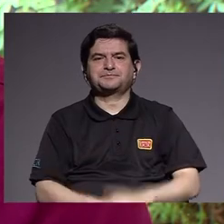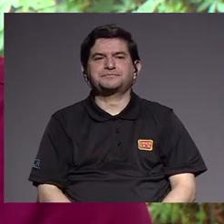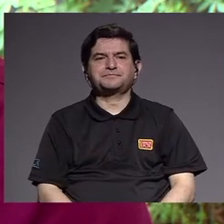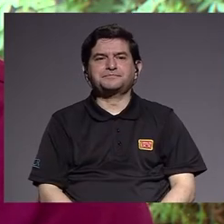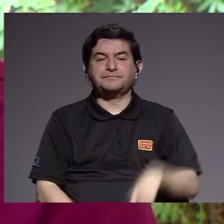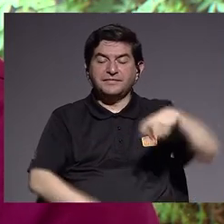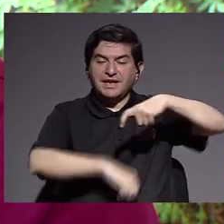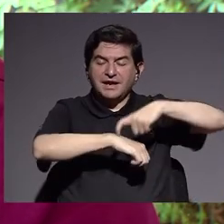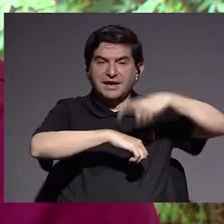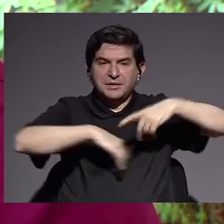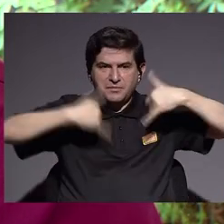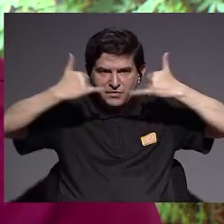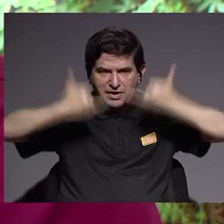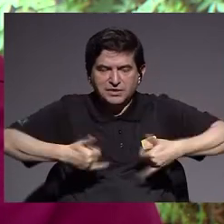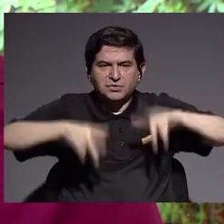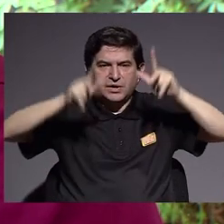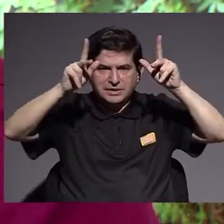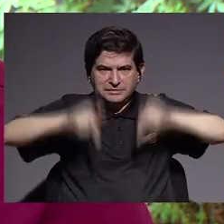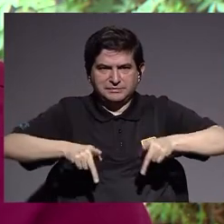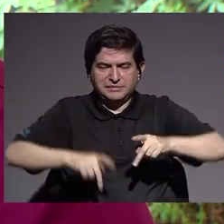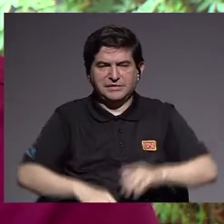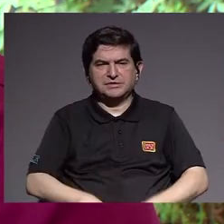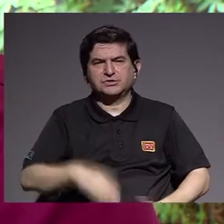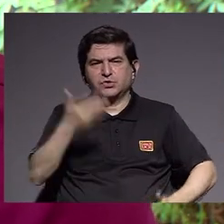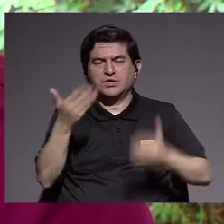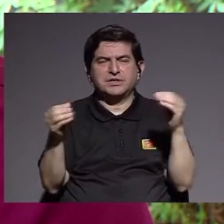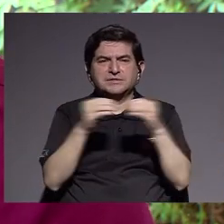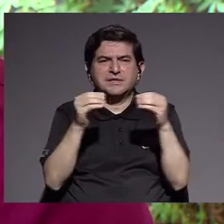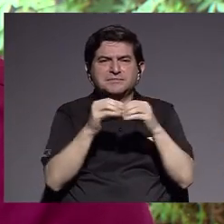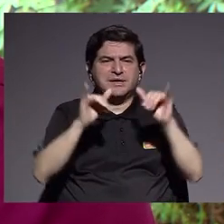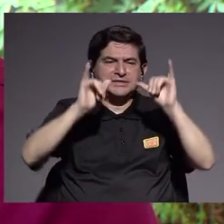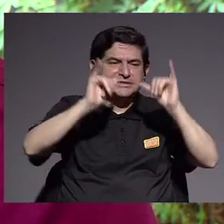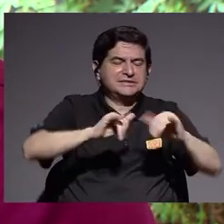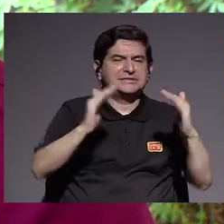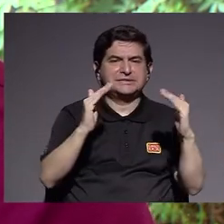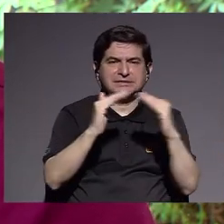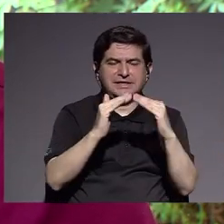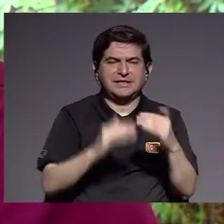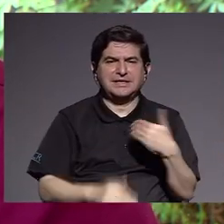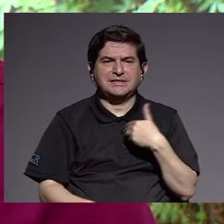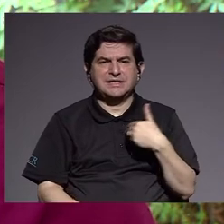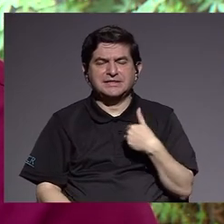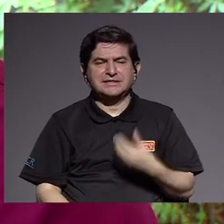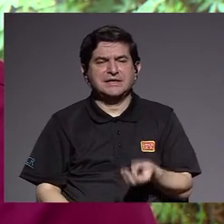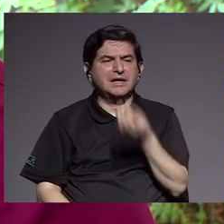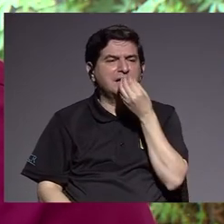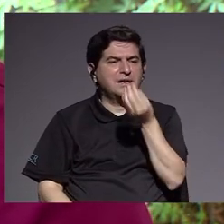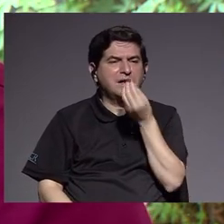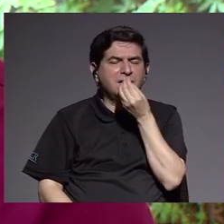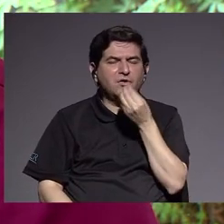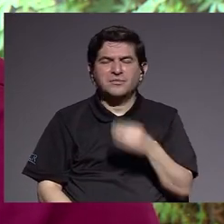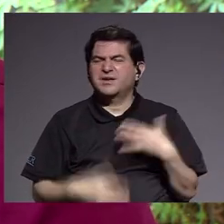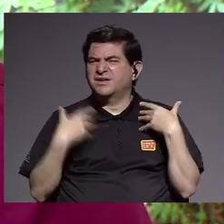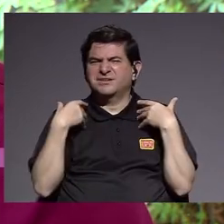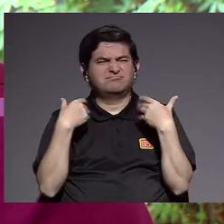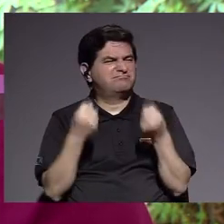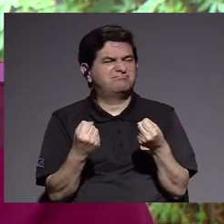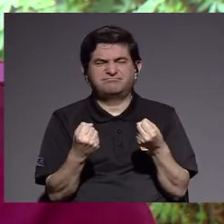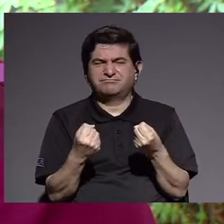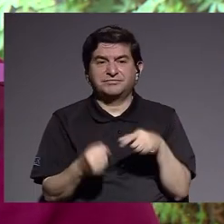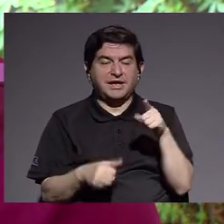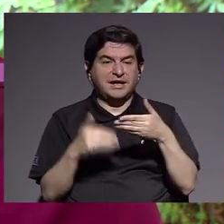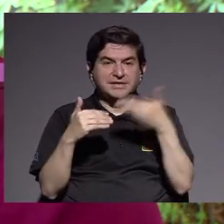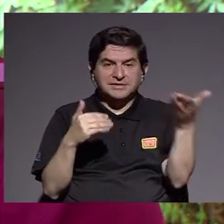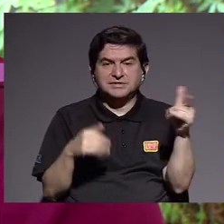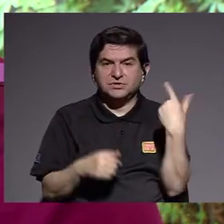delante de la casa y tiene mucho comer también comidas más saludables entonces siempre y cuando tengamos una